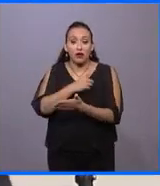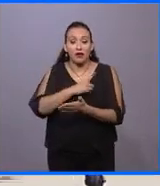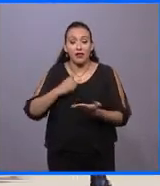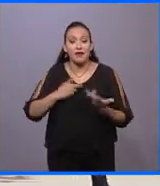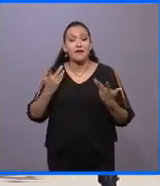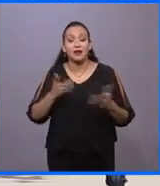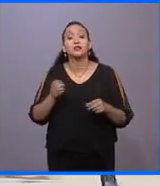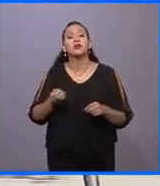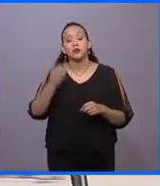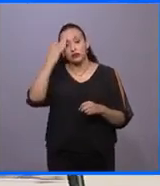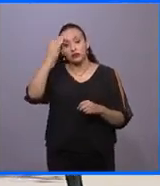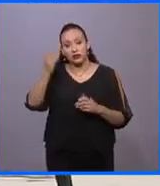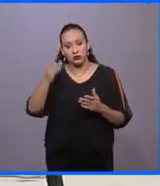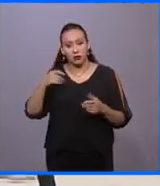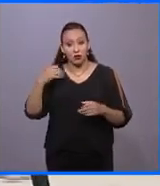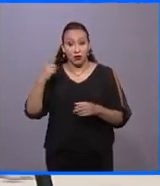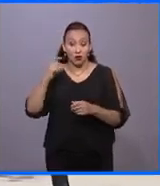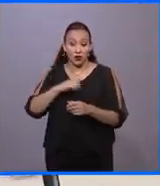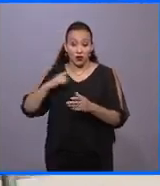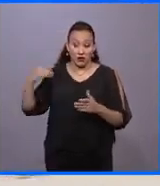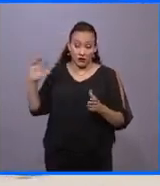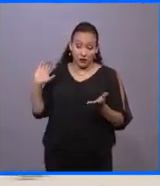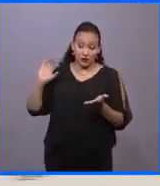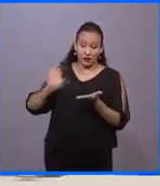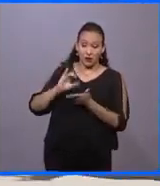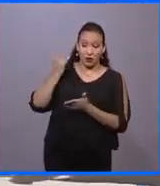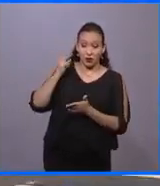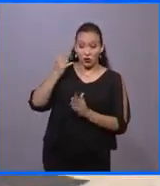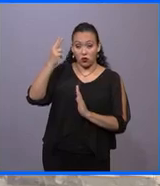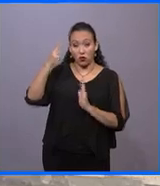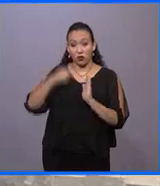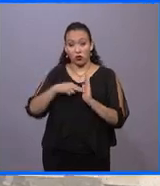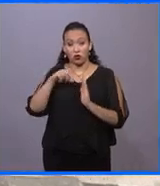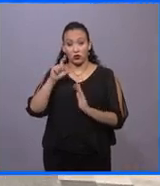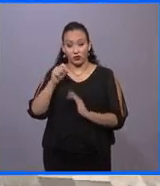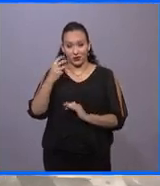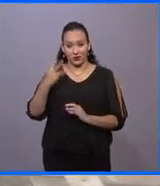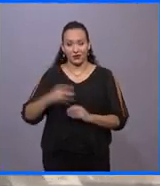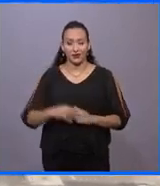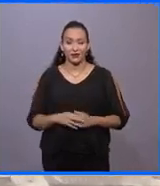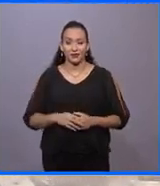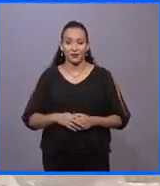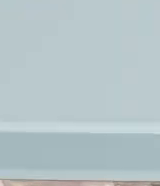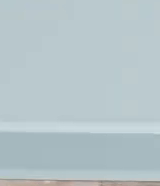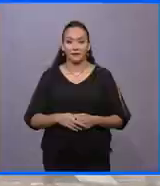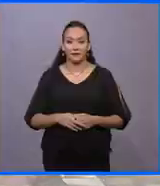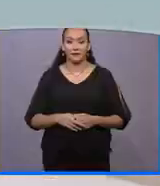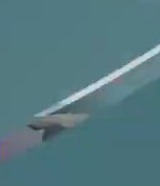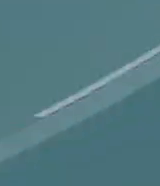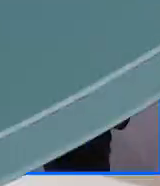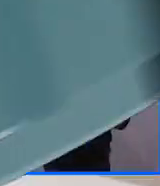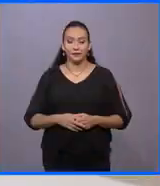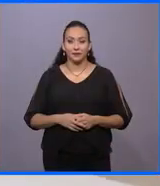de manera retroactiva a julio de 2023.